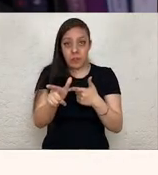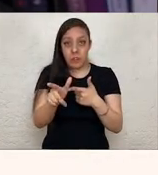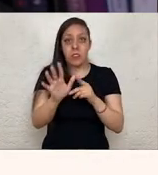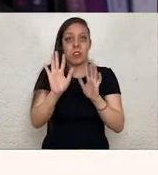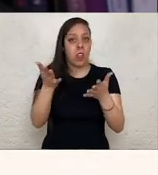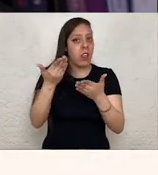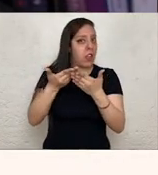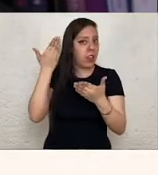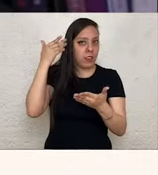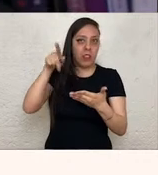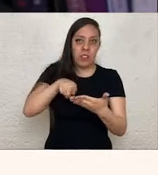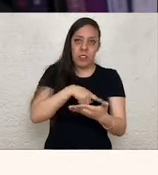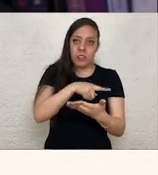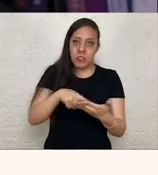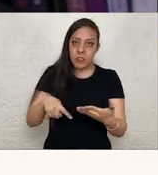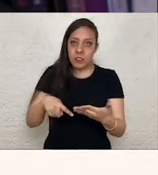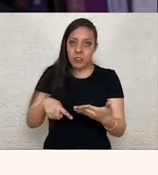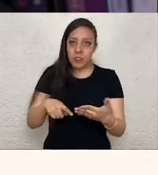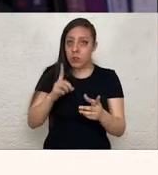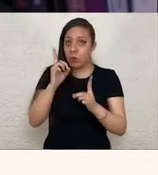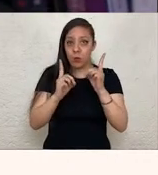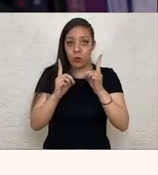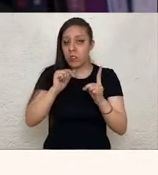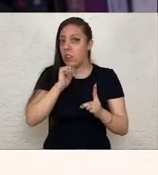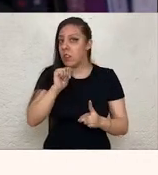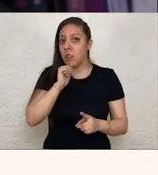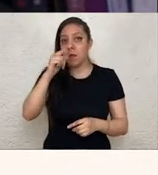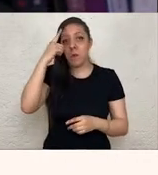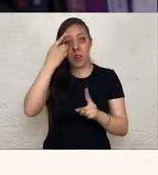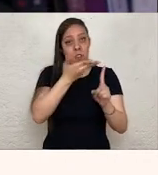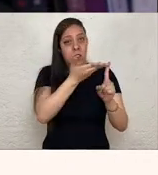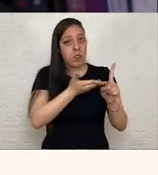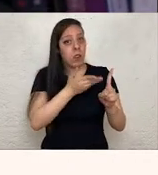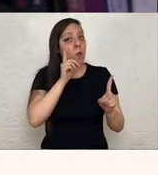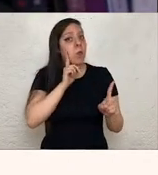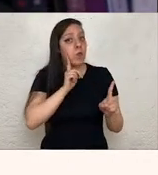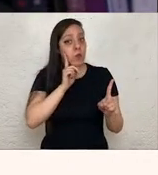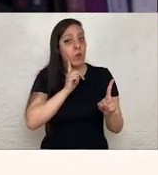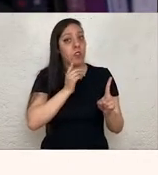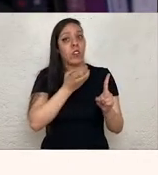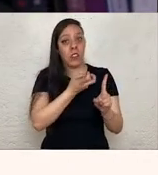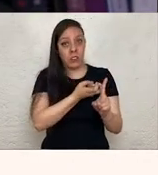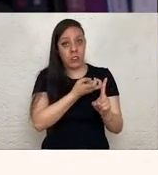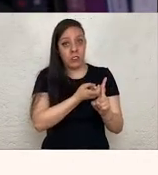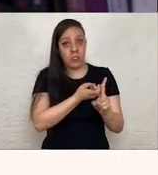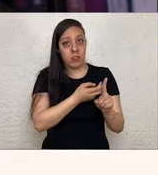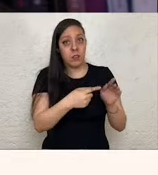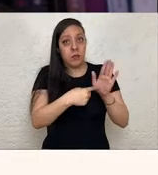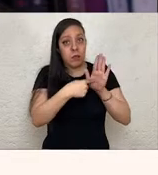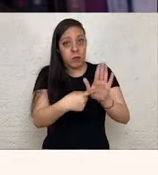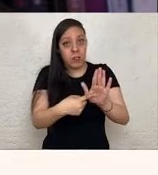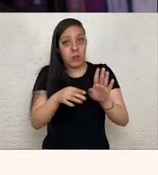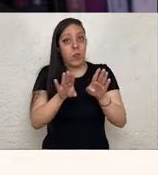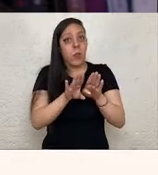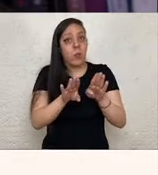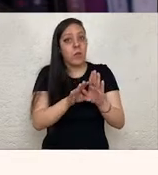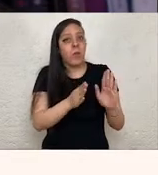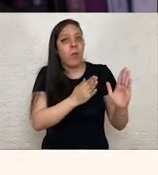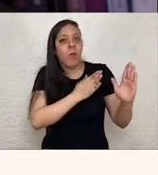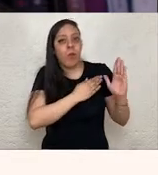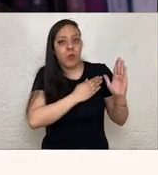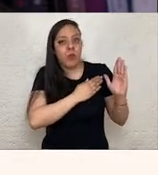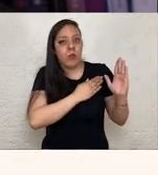sin duda, Malintzin fue una de esas apuestas. Yo coincido con Bolívar Echeverría en que Malintzin